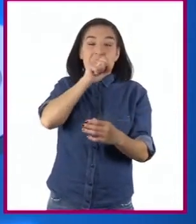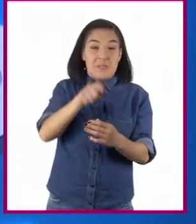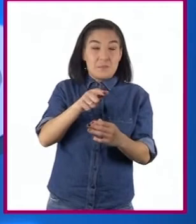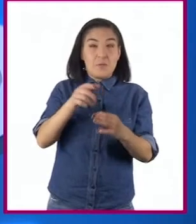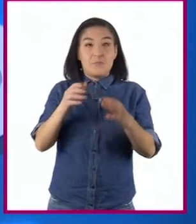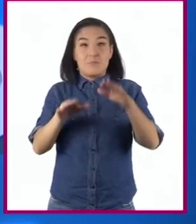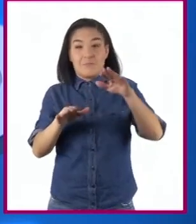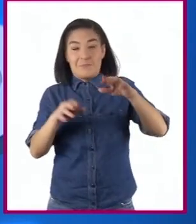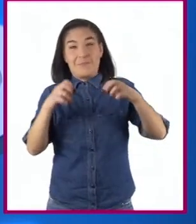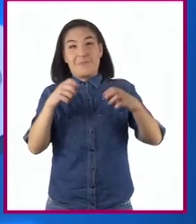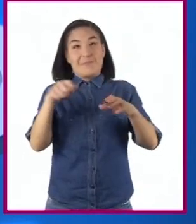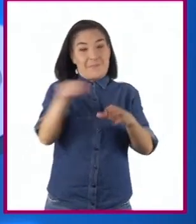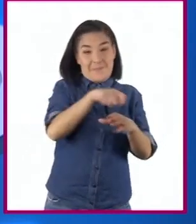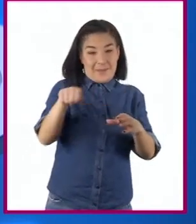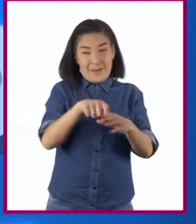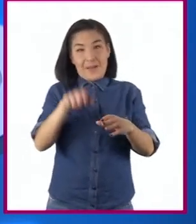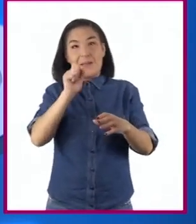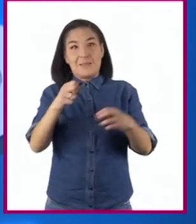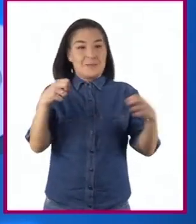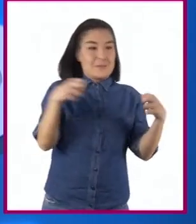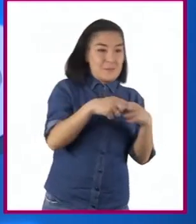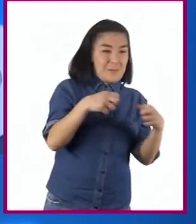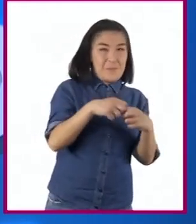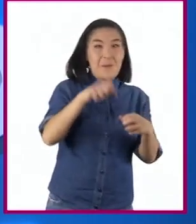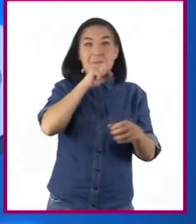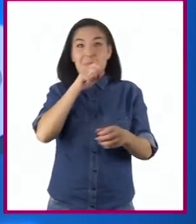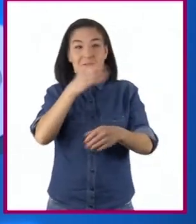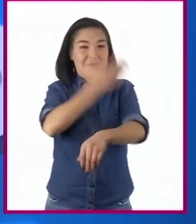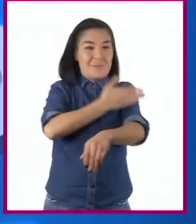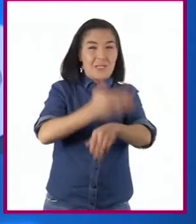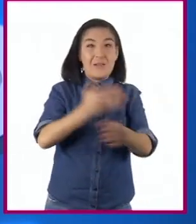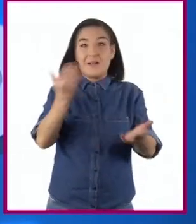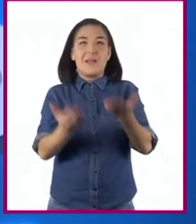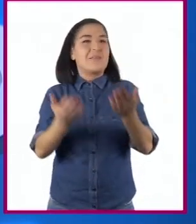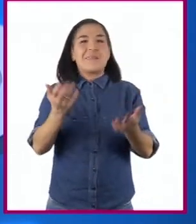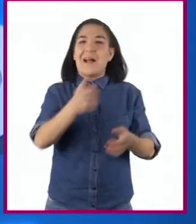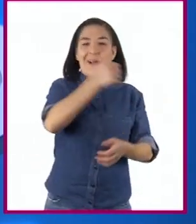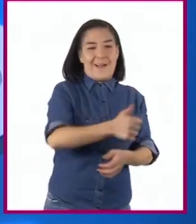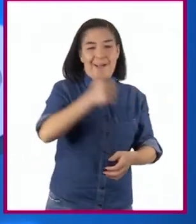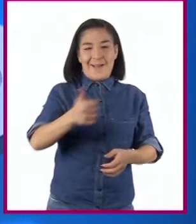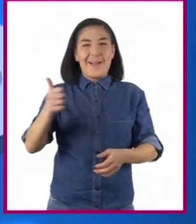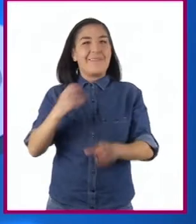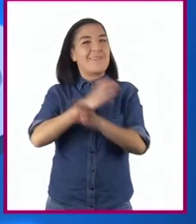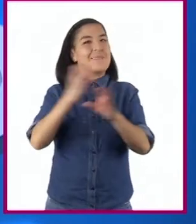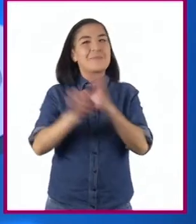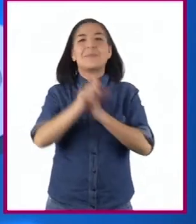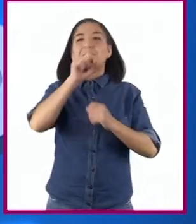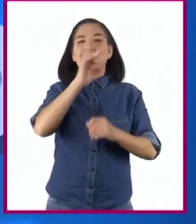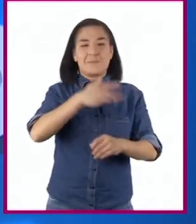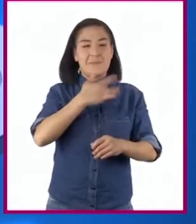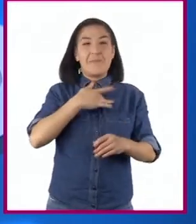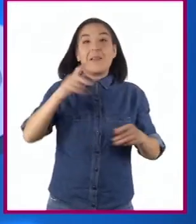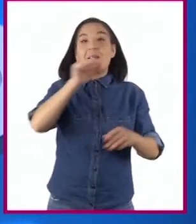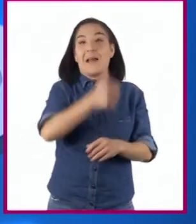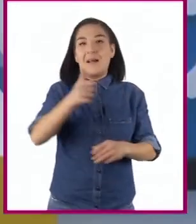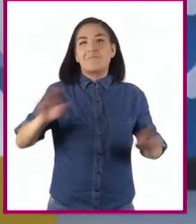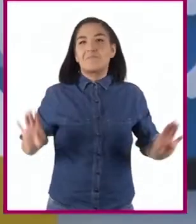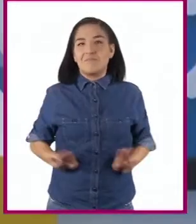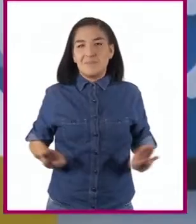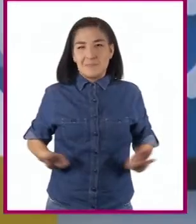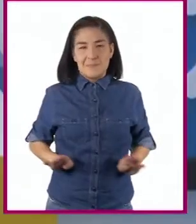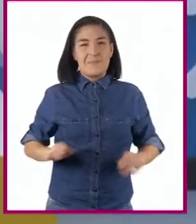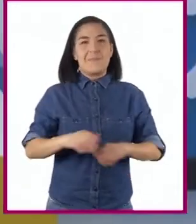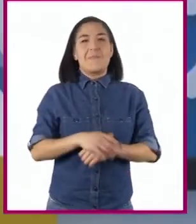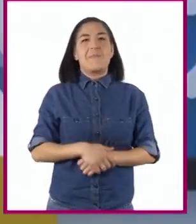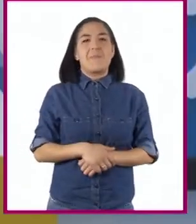y el estuche que entre la tabla y la goma. Cada par de objetos tendrá su propia fricción dependiendo de sus características.